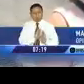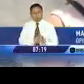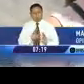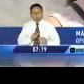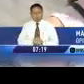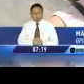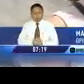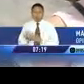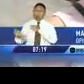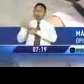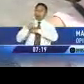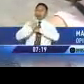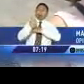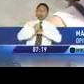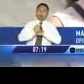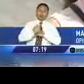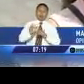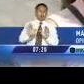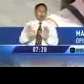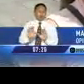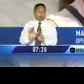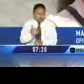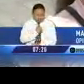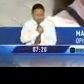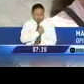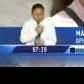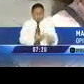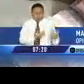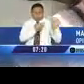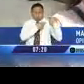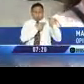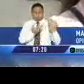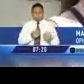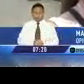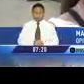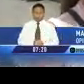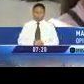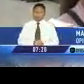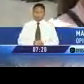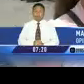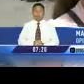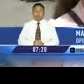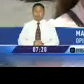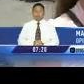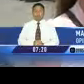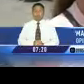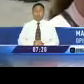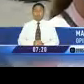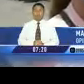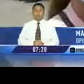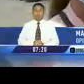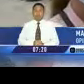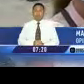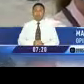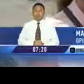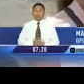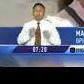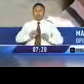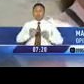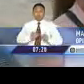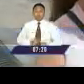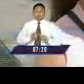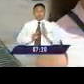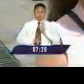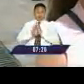necesidad de que en todos los lugares le estén pidiendo los carnetes y todo. Es responsabilidad propia de cada uno de nosotros para seguir